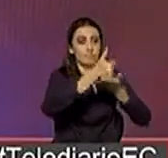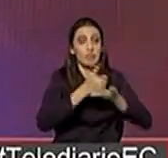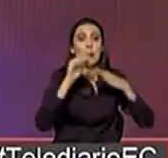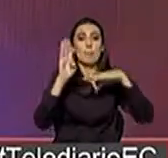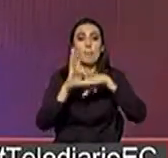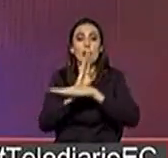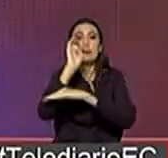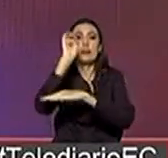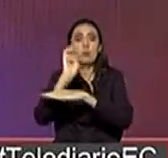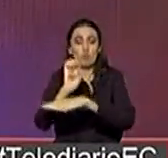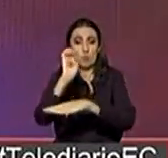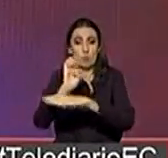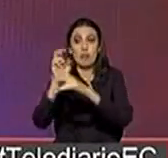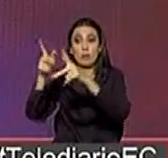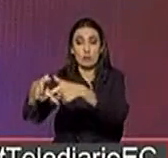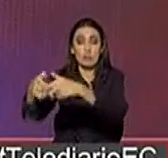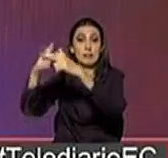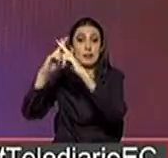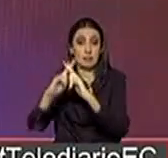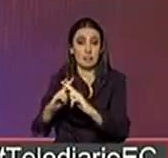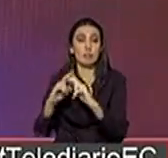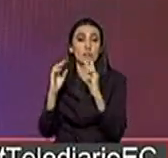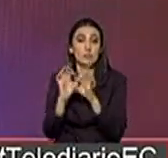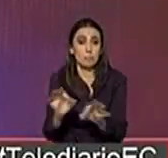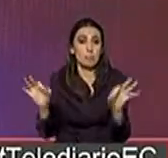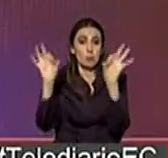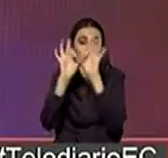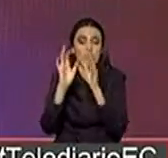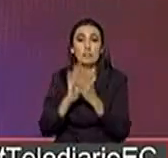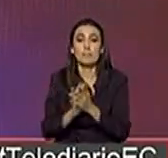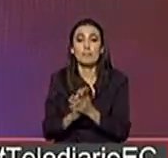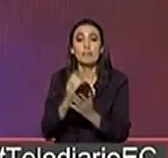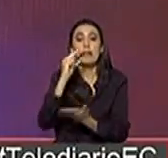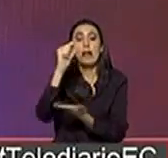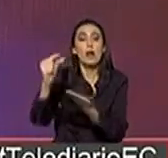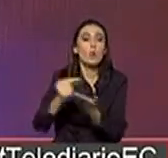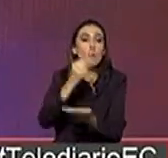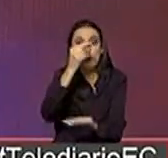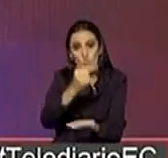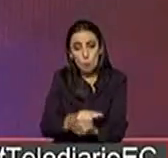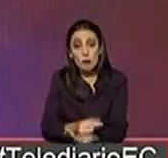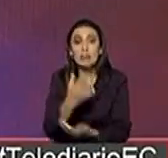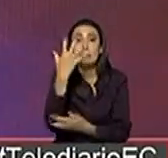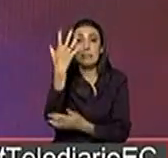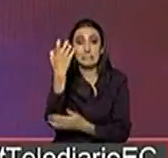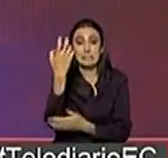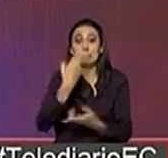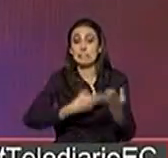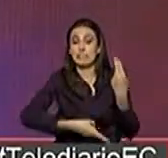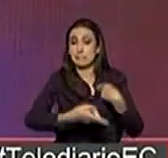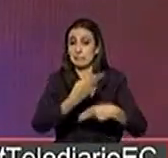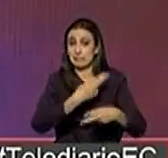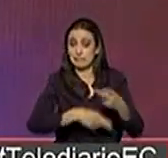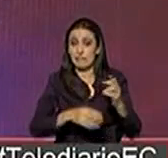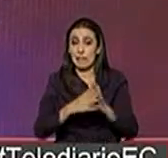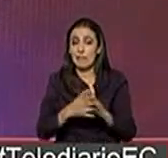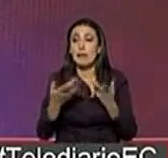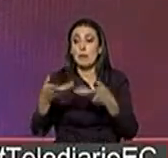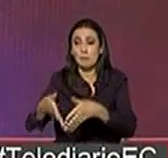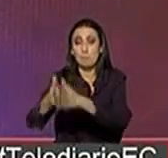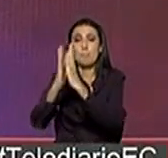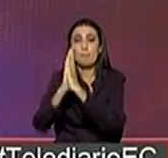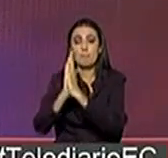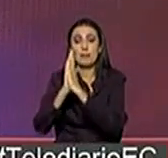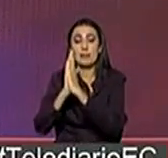ecuador a través de créditos directos en la provincia de guayas más de 15 propietarios de negocios pequeños han accedido a préstamos